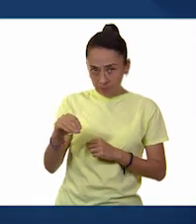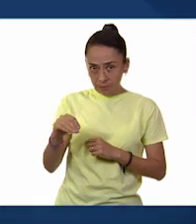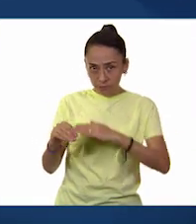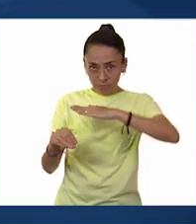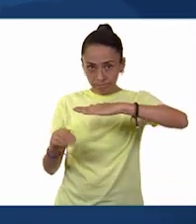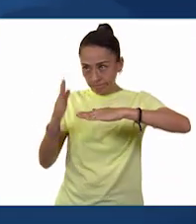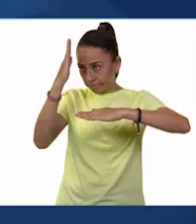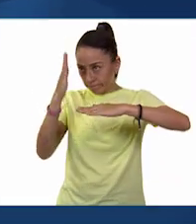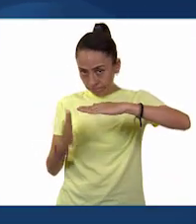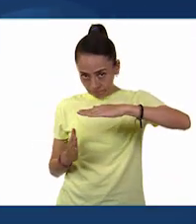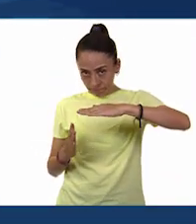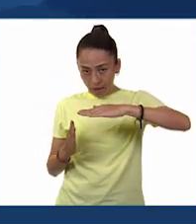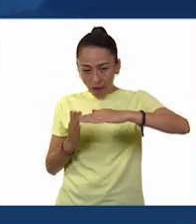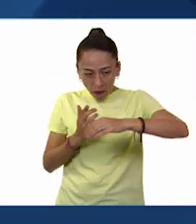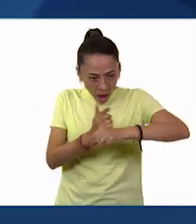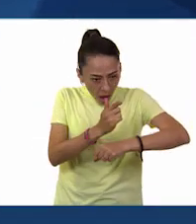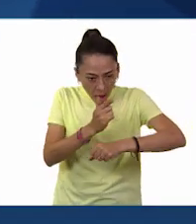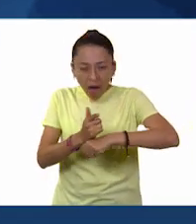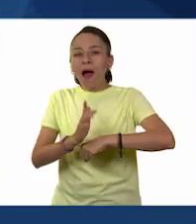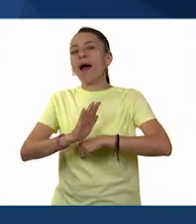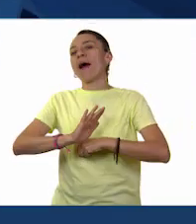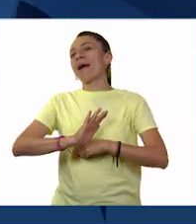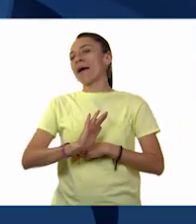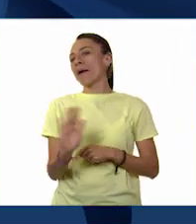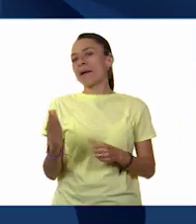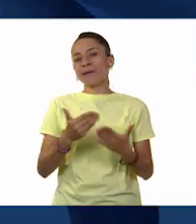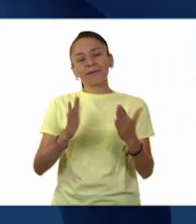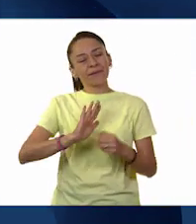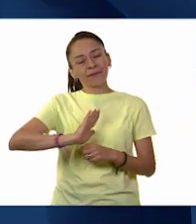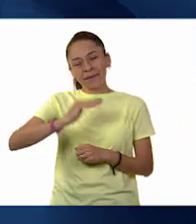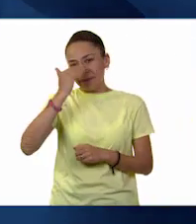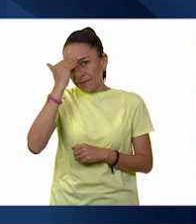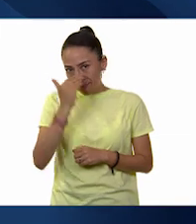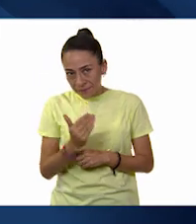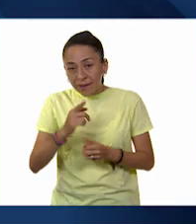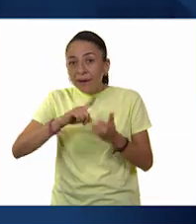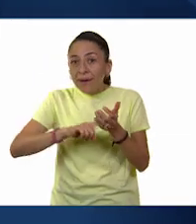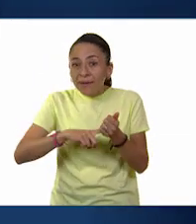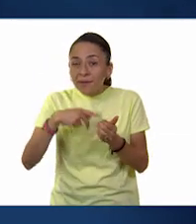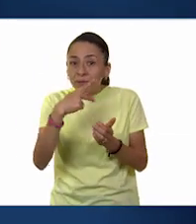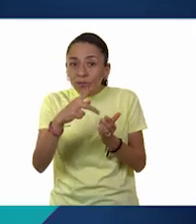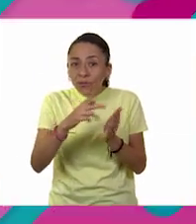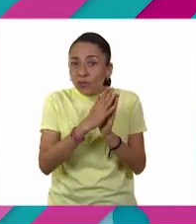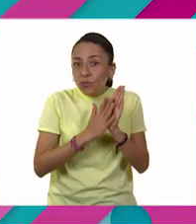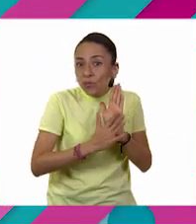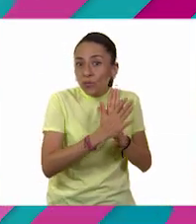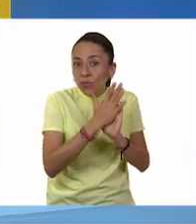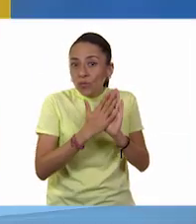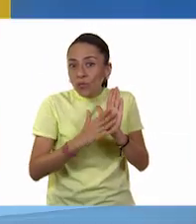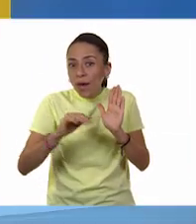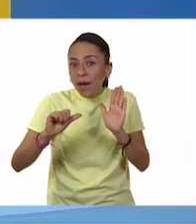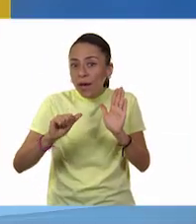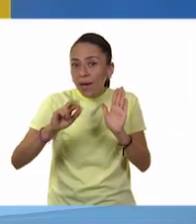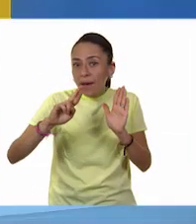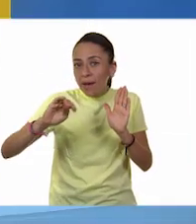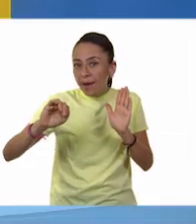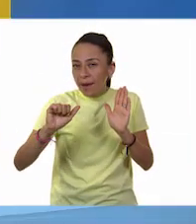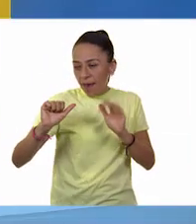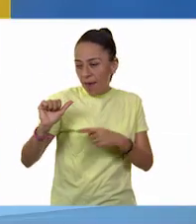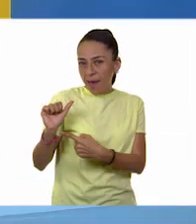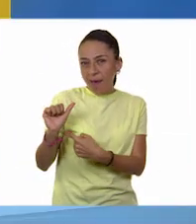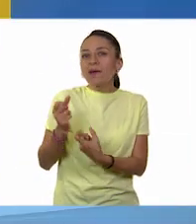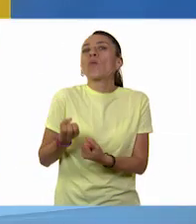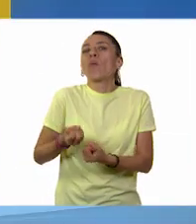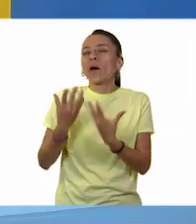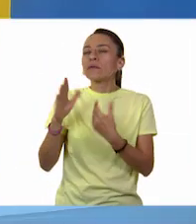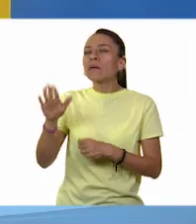la información necesaria para calcular el área de esa figura. Maestra, entonces tenemos que el área de